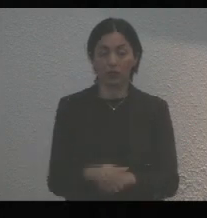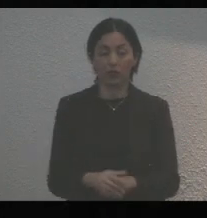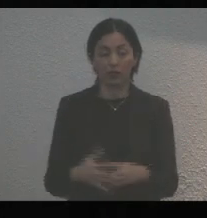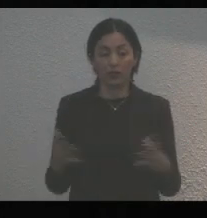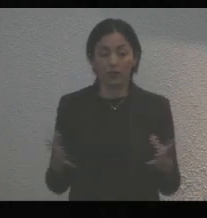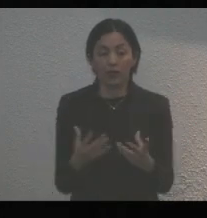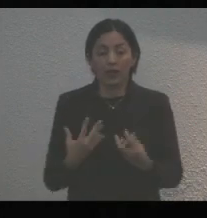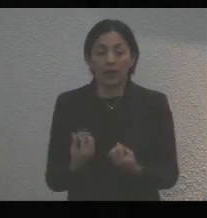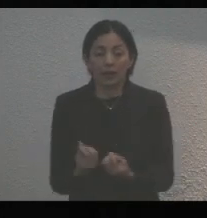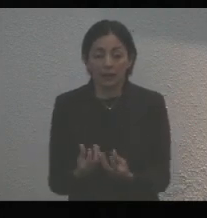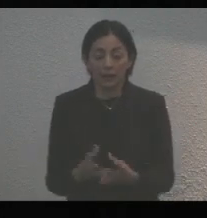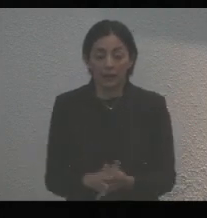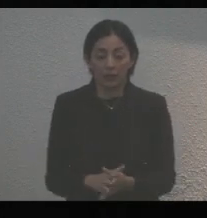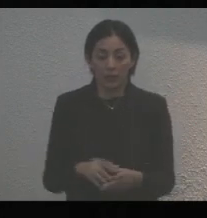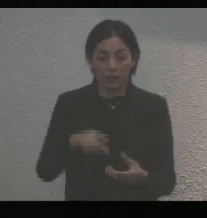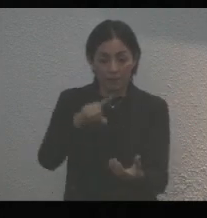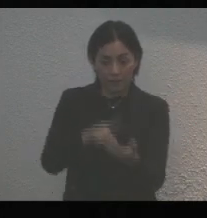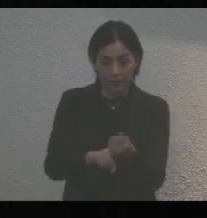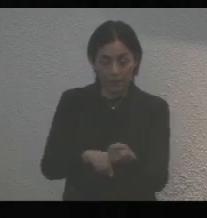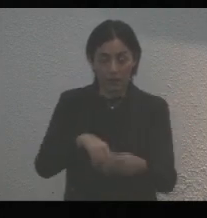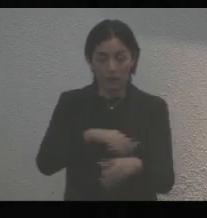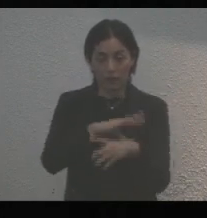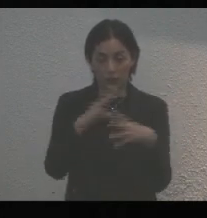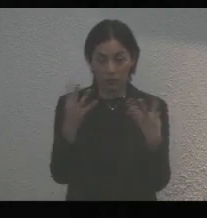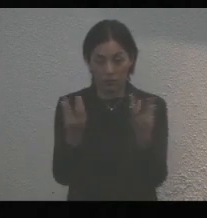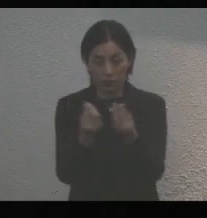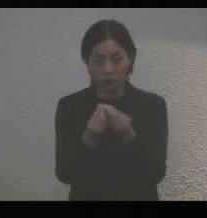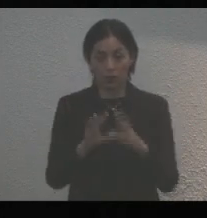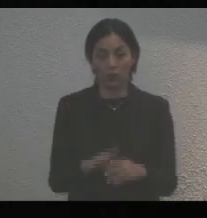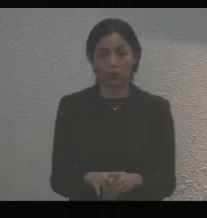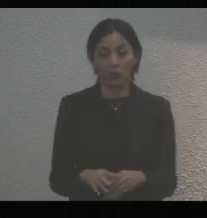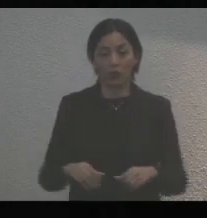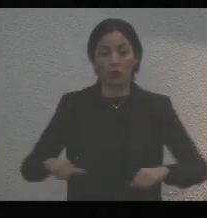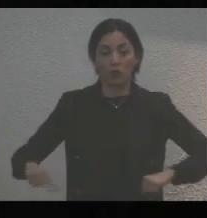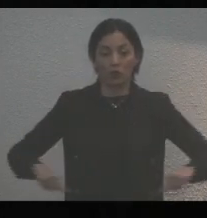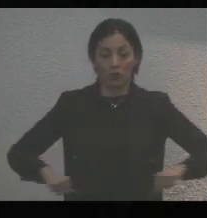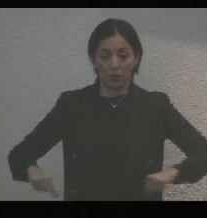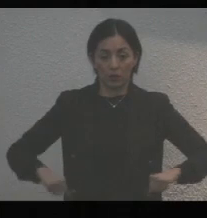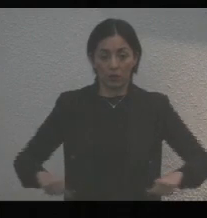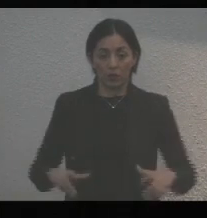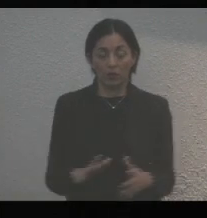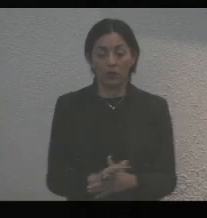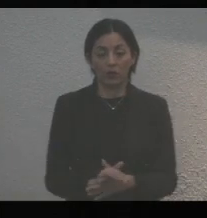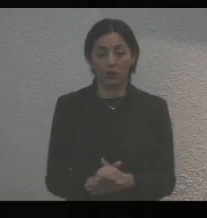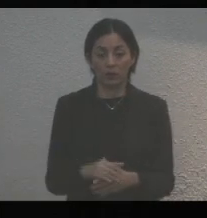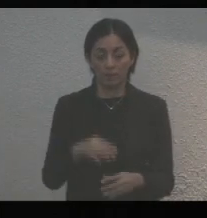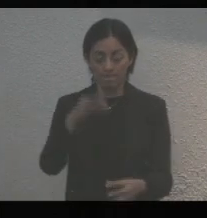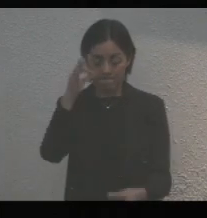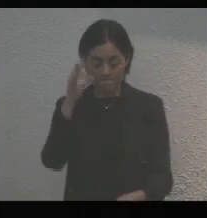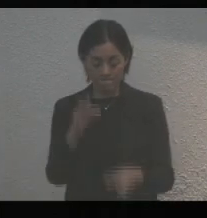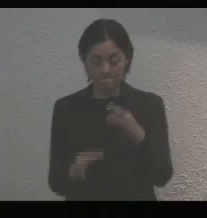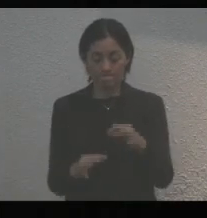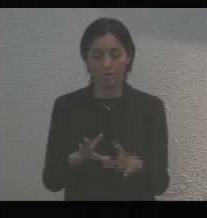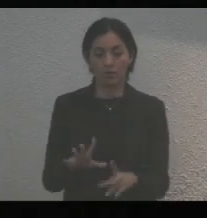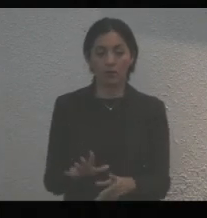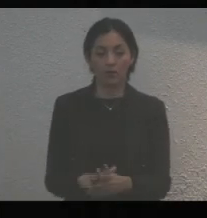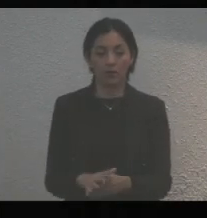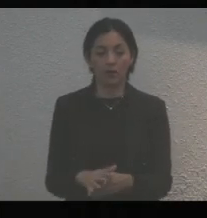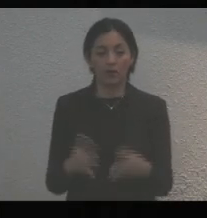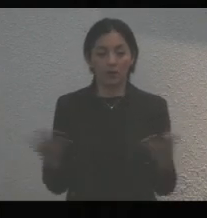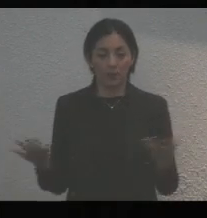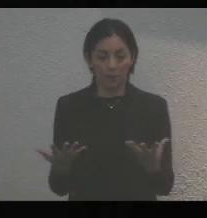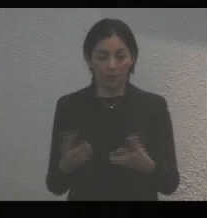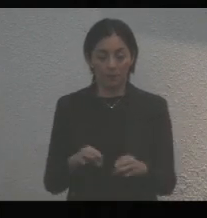se distingan dentro de la institución por sus acciones, disciplina, labores